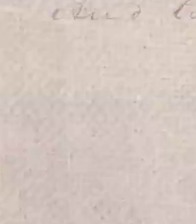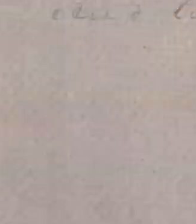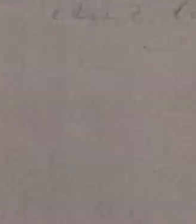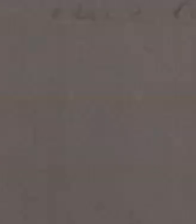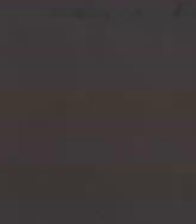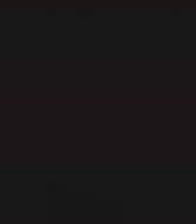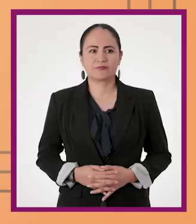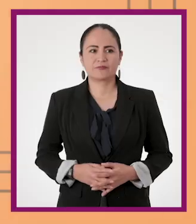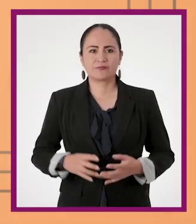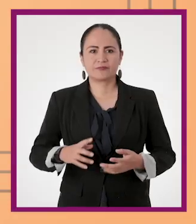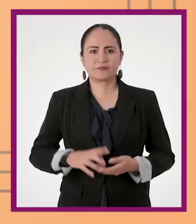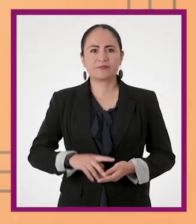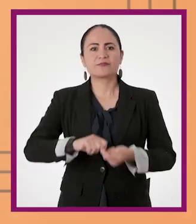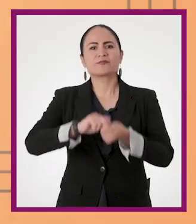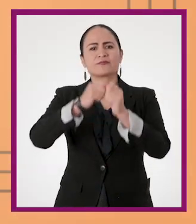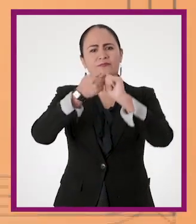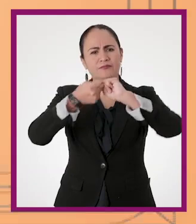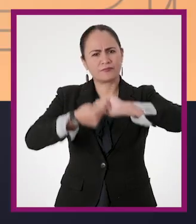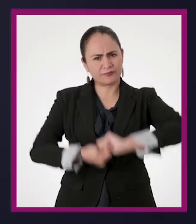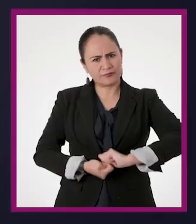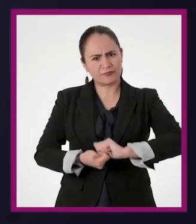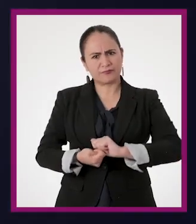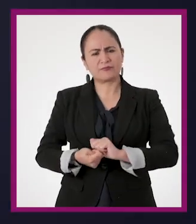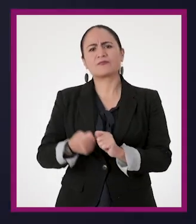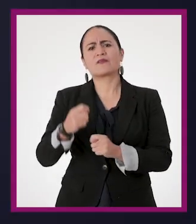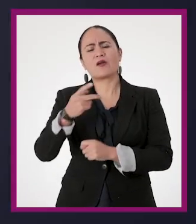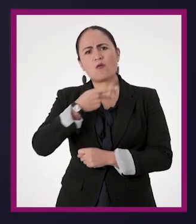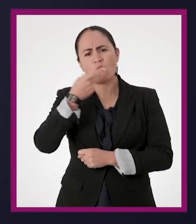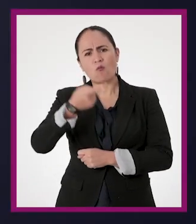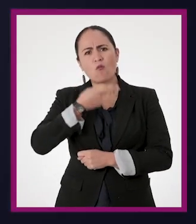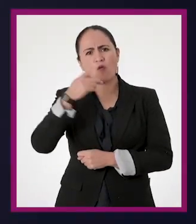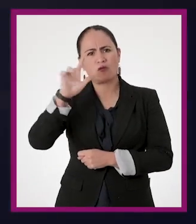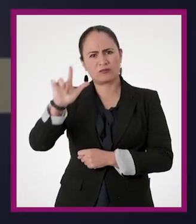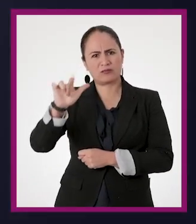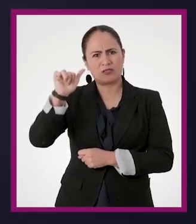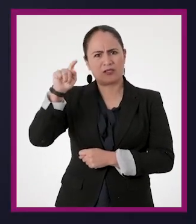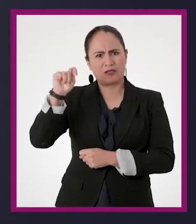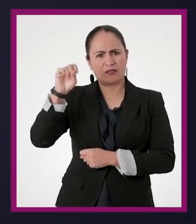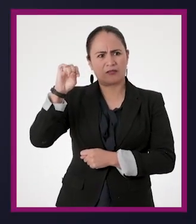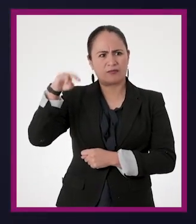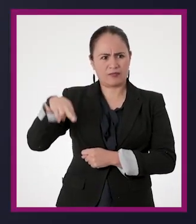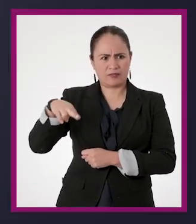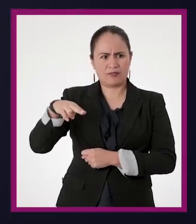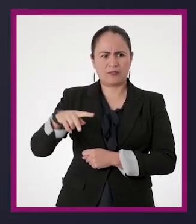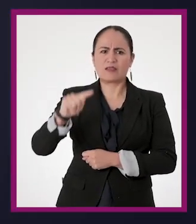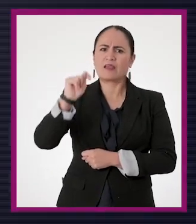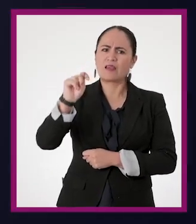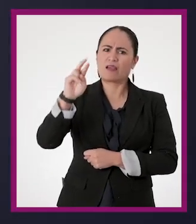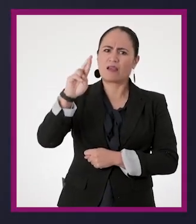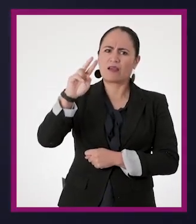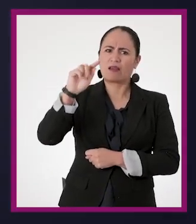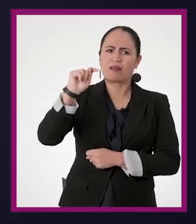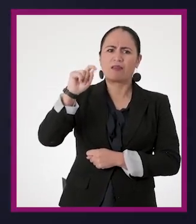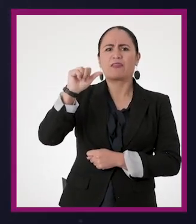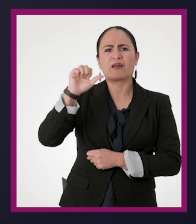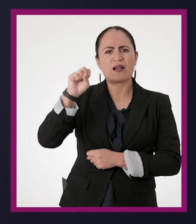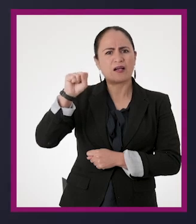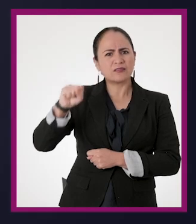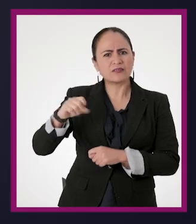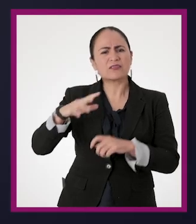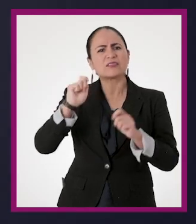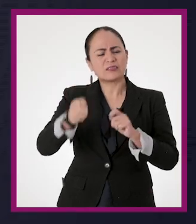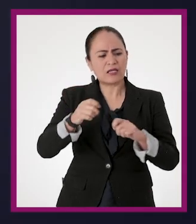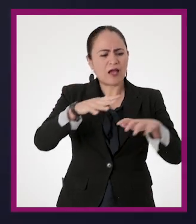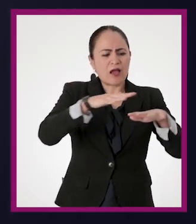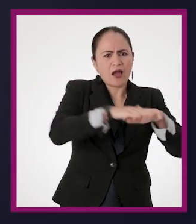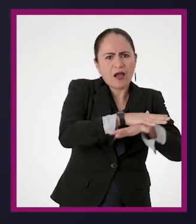Traducir proviene de la voz latina traducere, compuesta por el prefijo trans, que implica